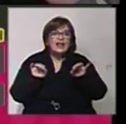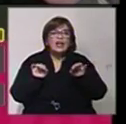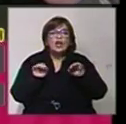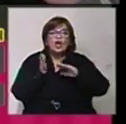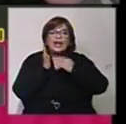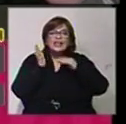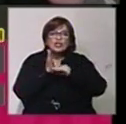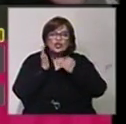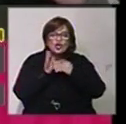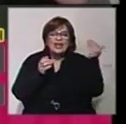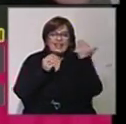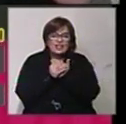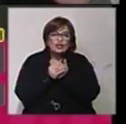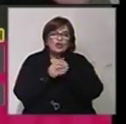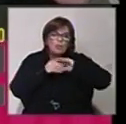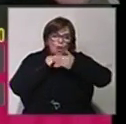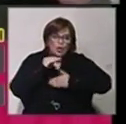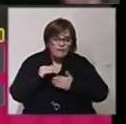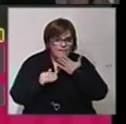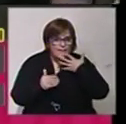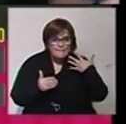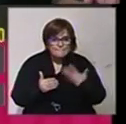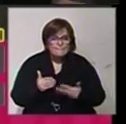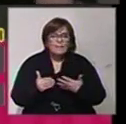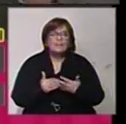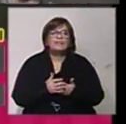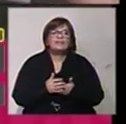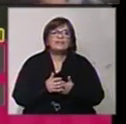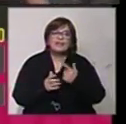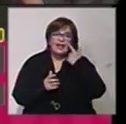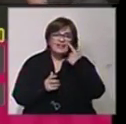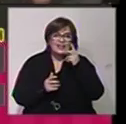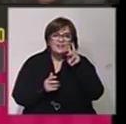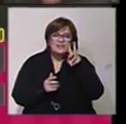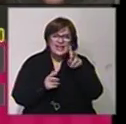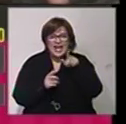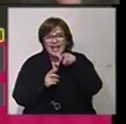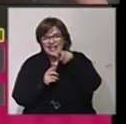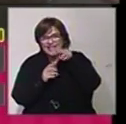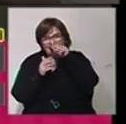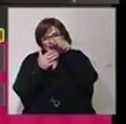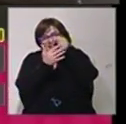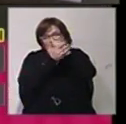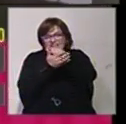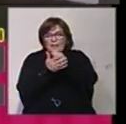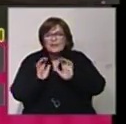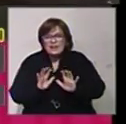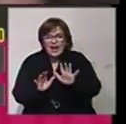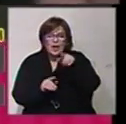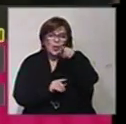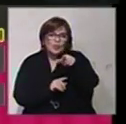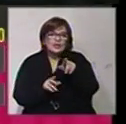y morrón adentro, que quedó fascinado. A ver, si Facu, te mato, si llegás hasta allá atrás, que hay una que está en proceso, por